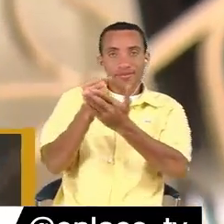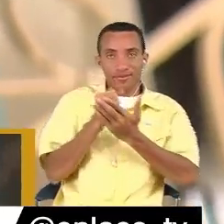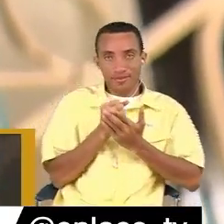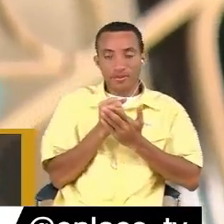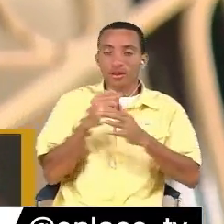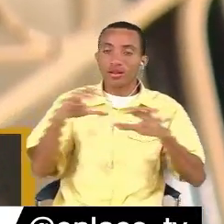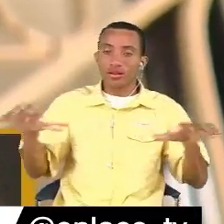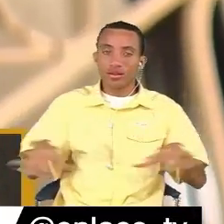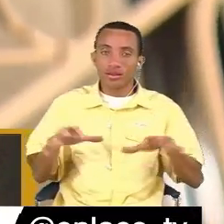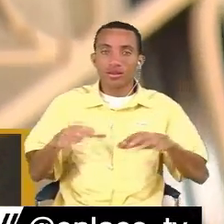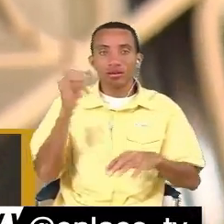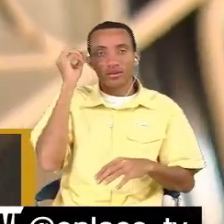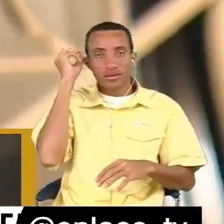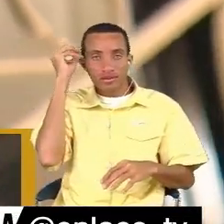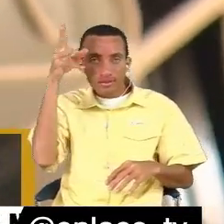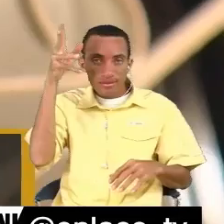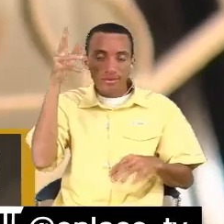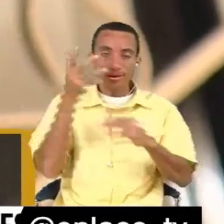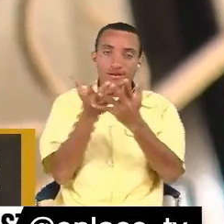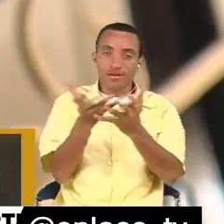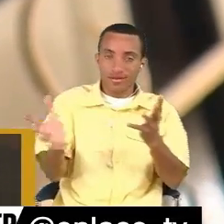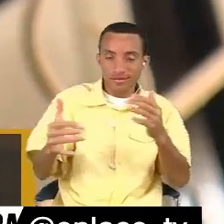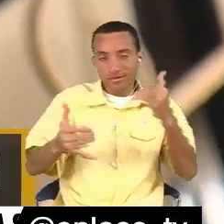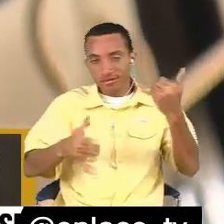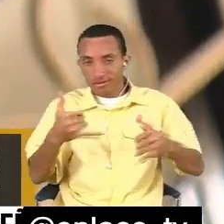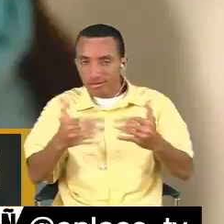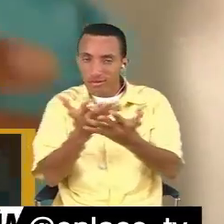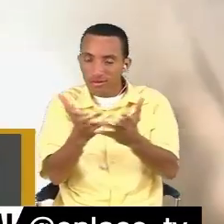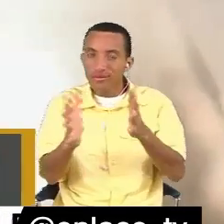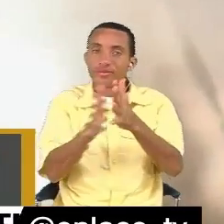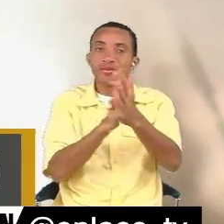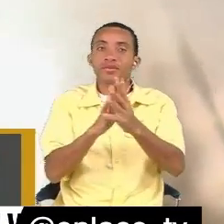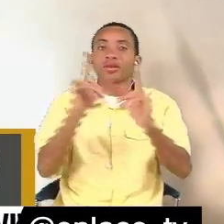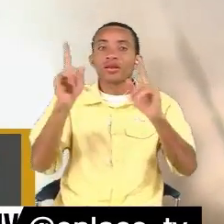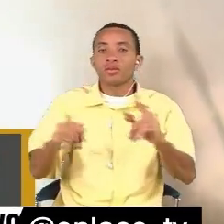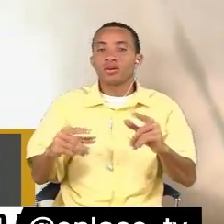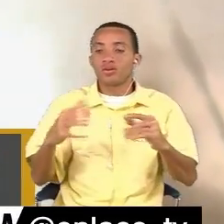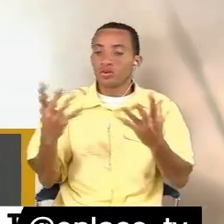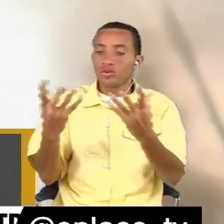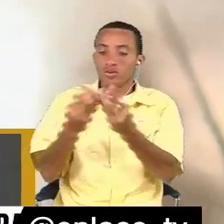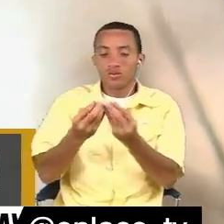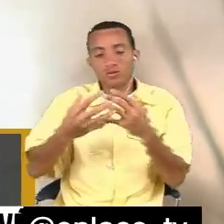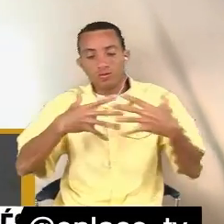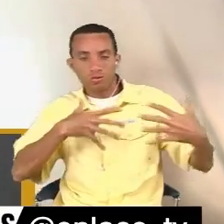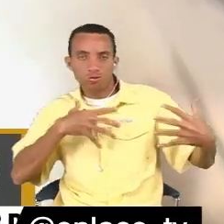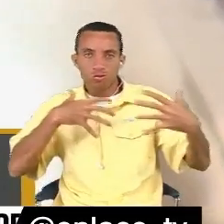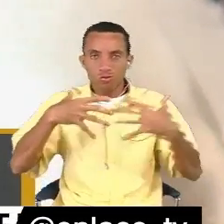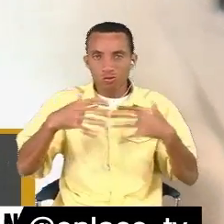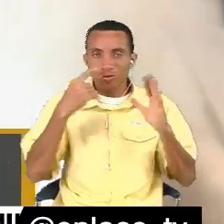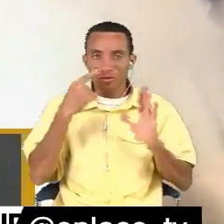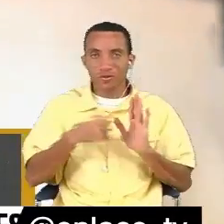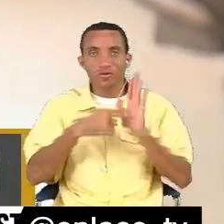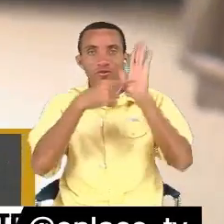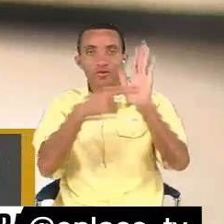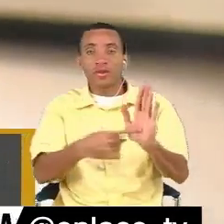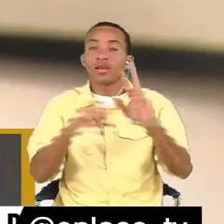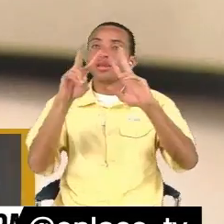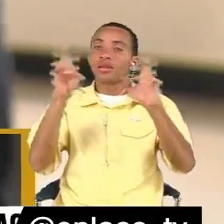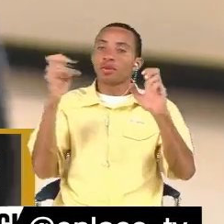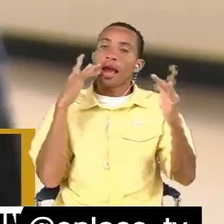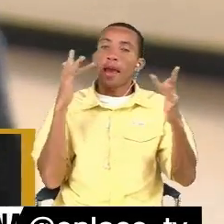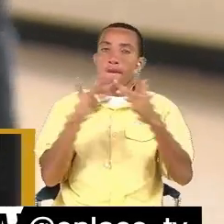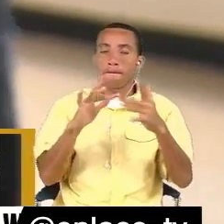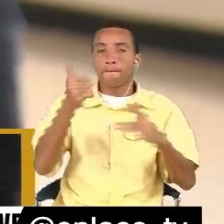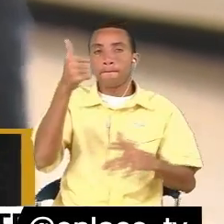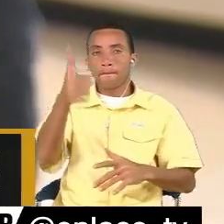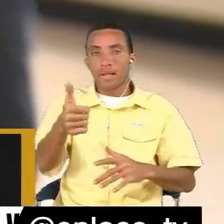actividades lúdicas, e igualmente hay un grupo de teatro que va a hacer algunas presentaciones que guardan relación con este tema. Pero